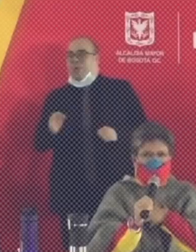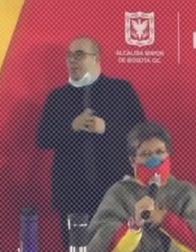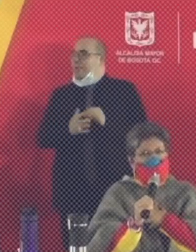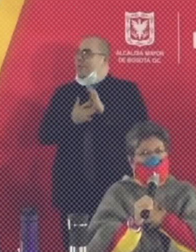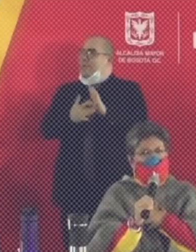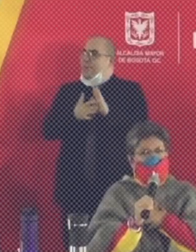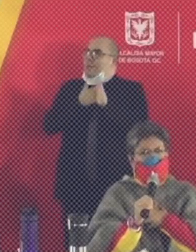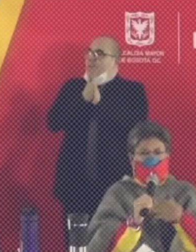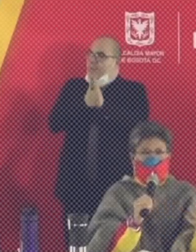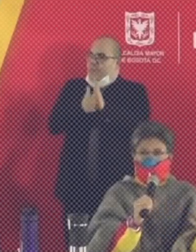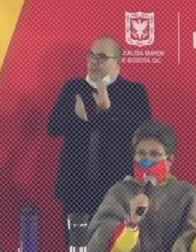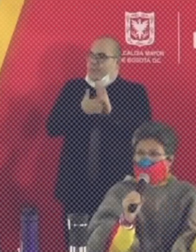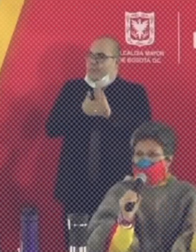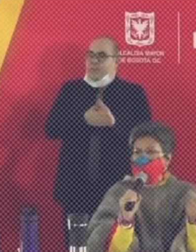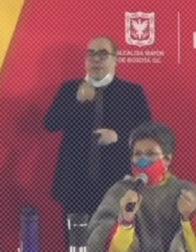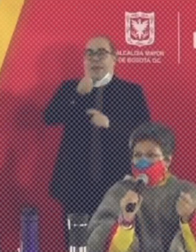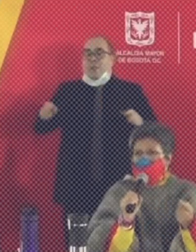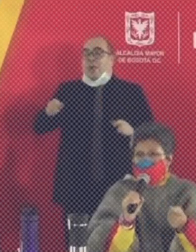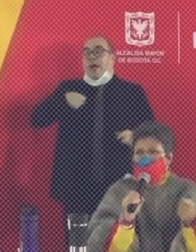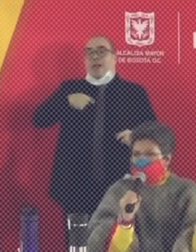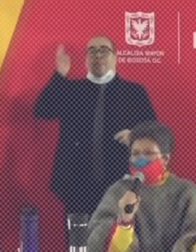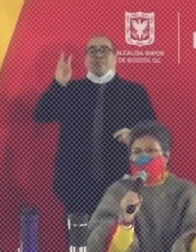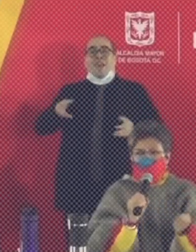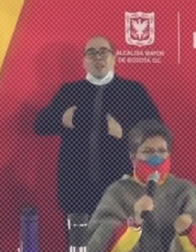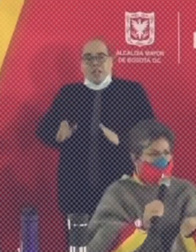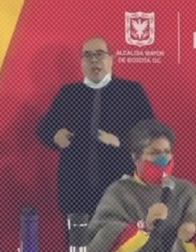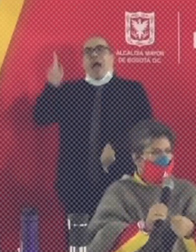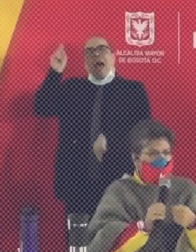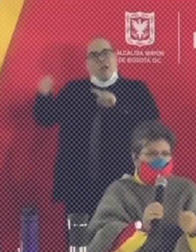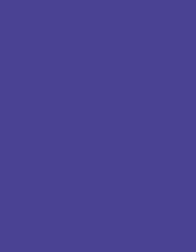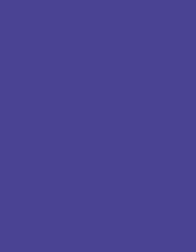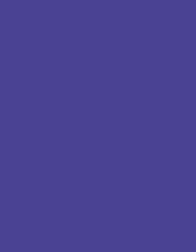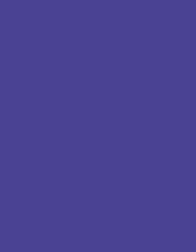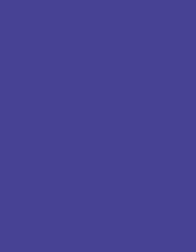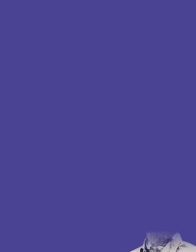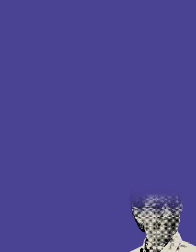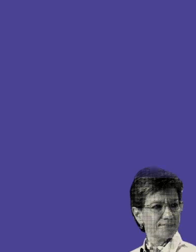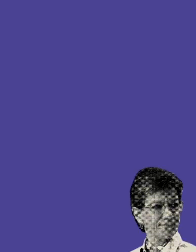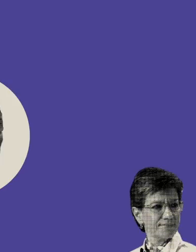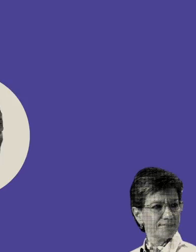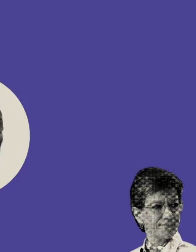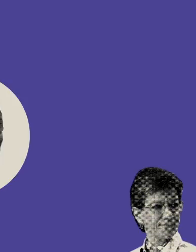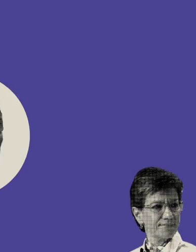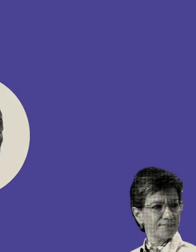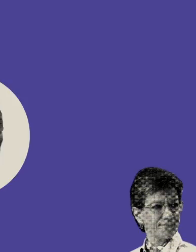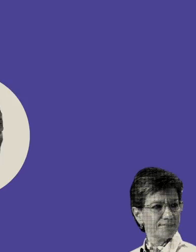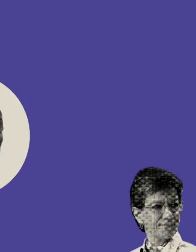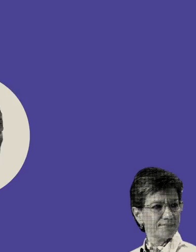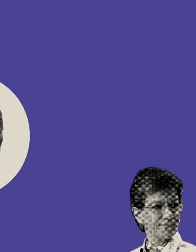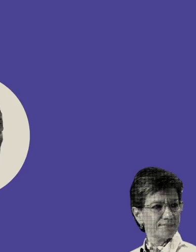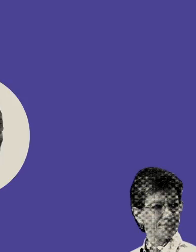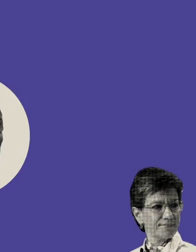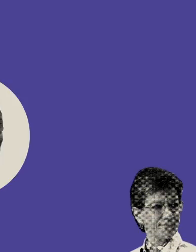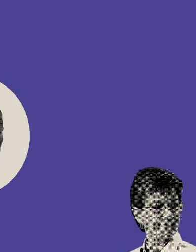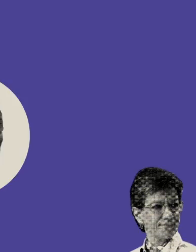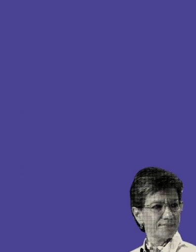judicializarlo. Culpar a los venezolanos de la inseguridad en Bogotá no le salió bien a la alcaldesa, pero hay otros momentos en que Claudia López culpa de lo